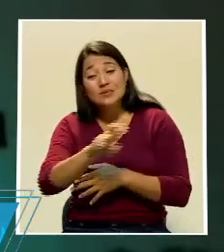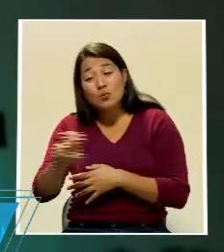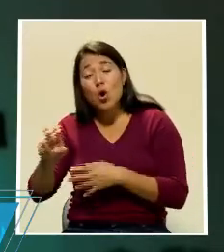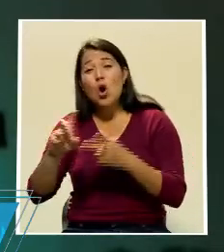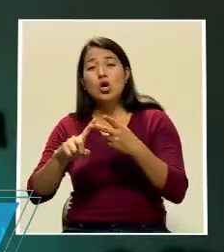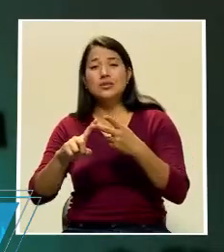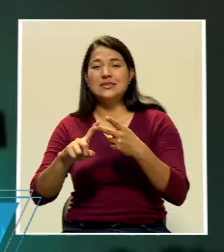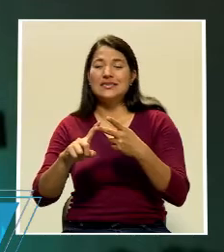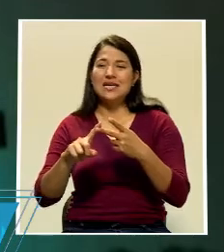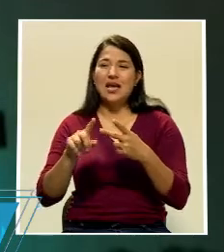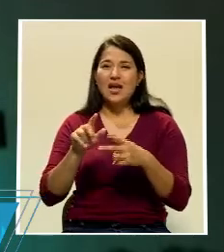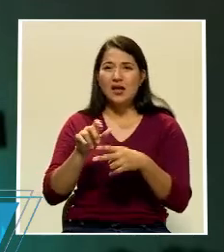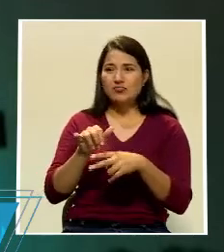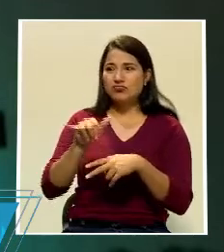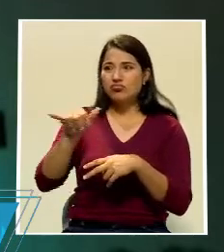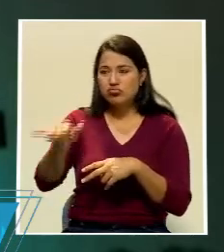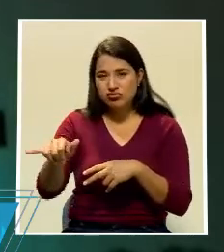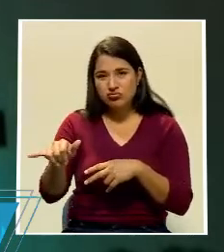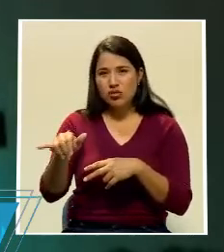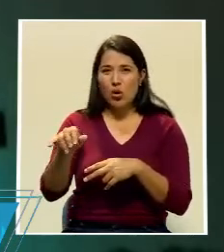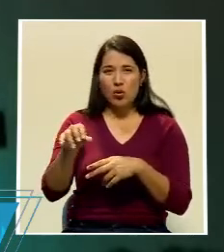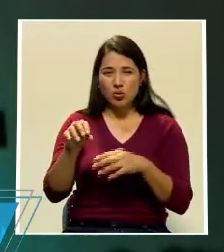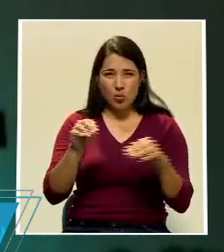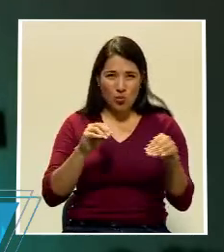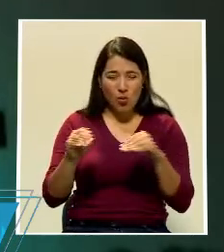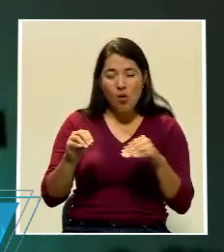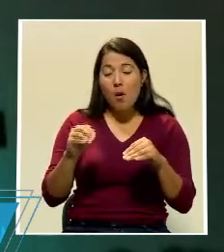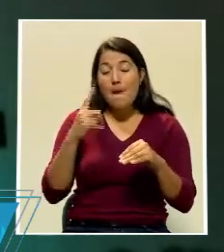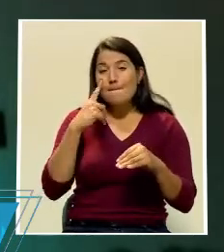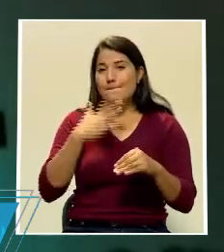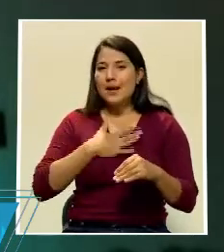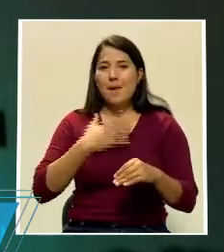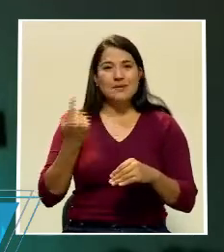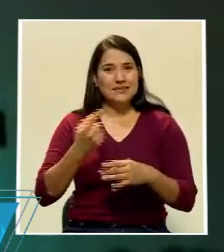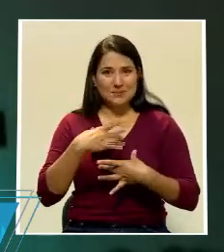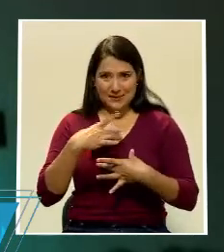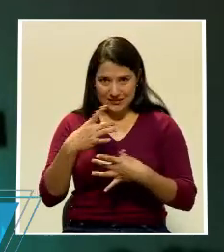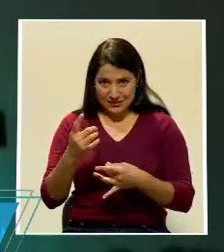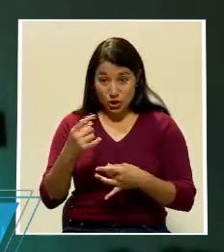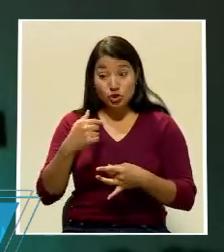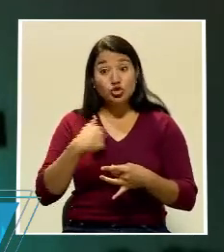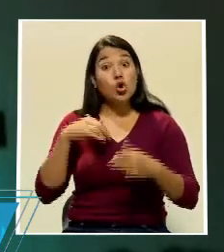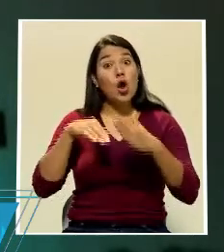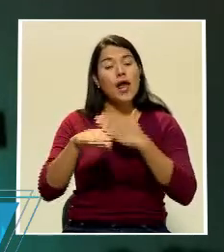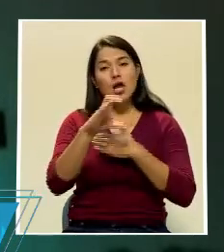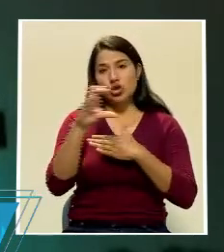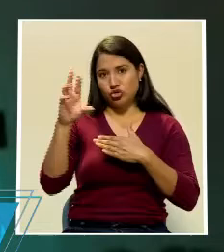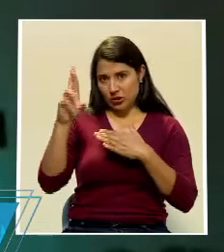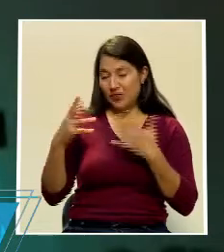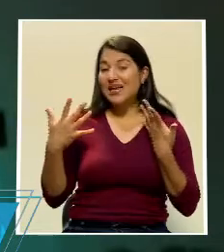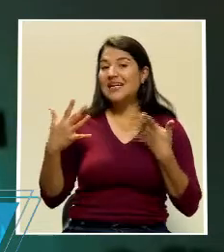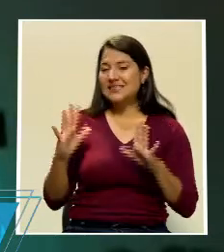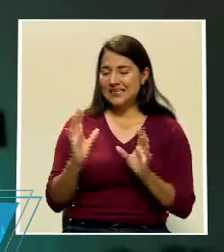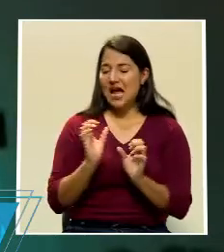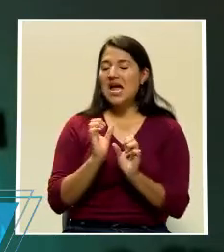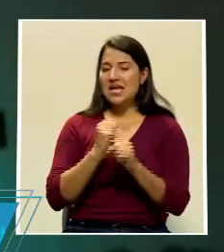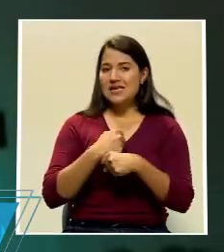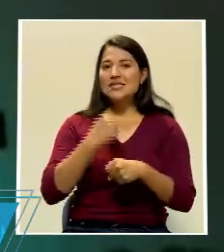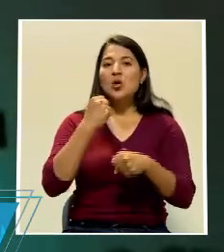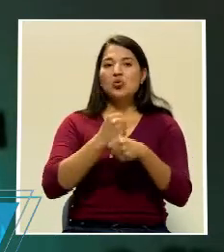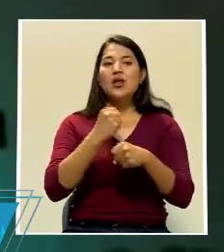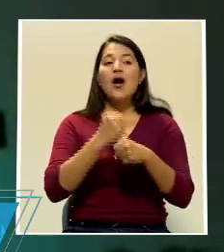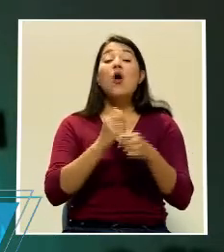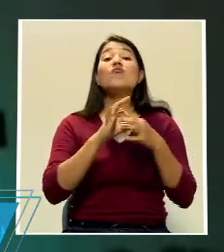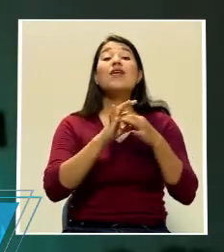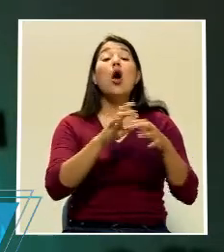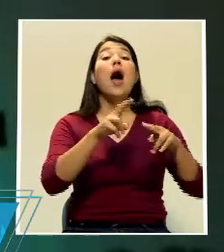me han llamado mucho la atención. En Costa Rica, de hecho, ya había hecho un trabajo sobre la línea del tren, la reactivación del tren urbano,